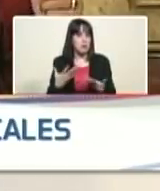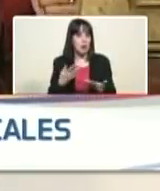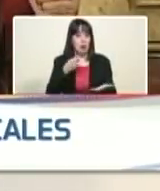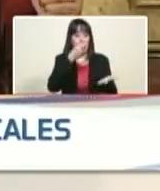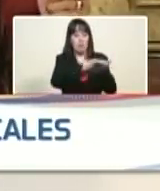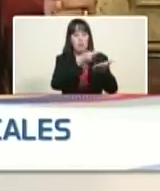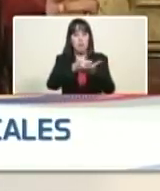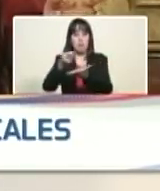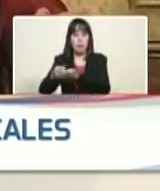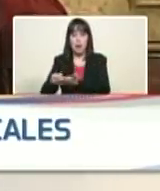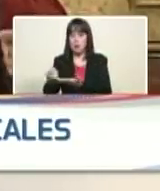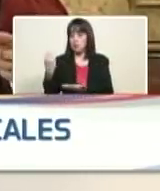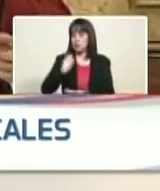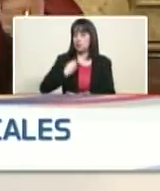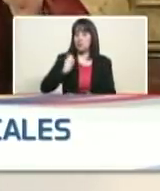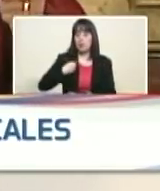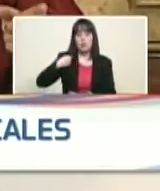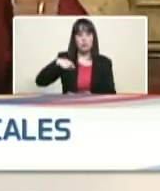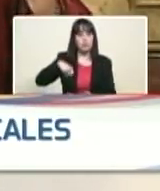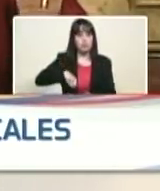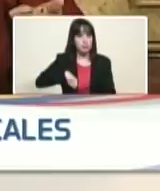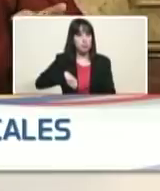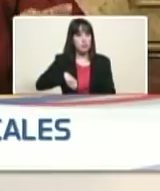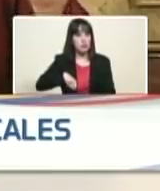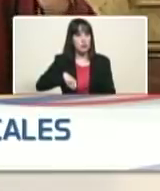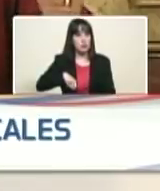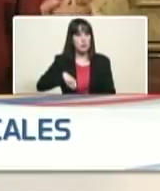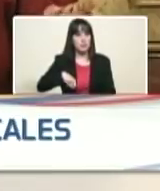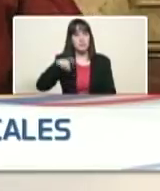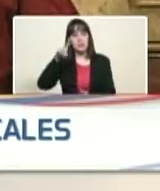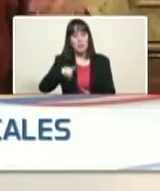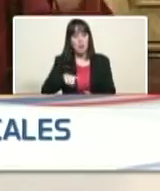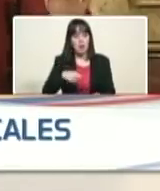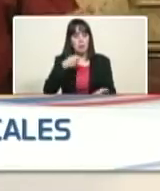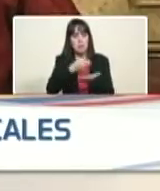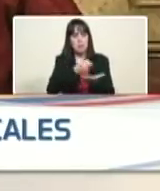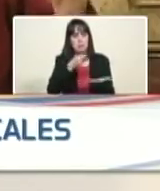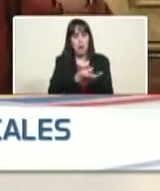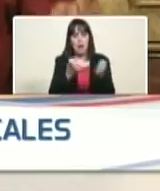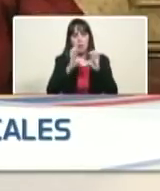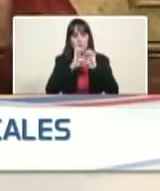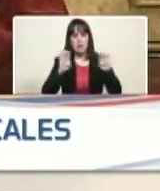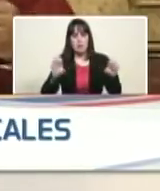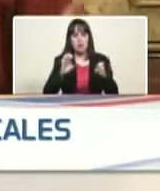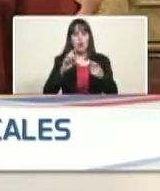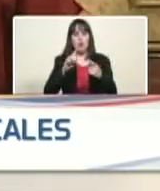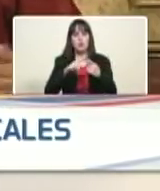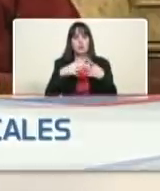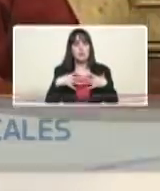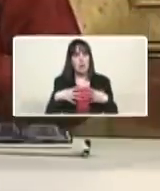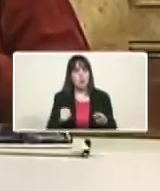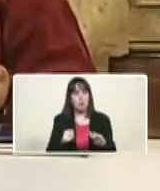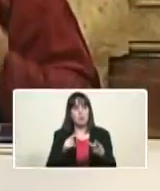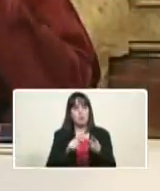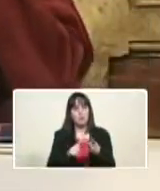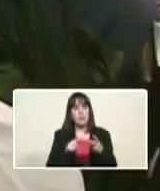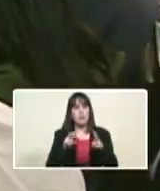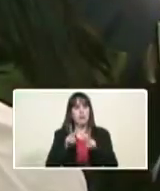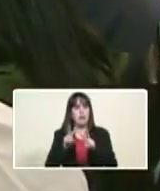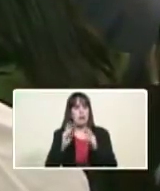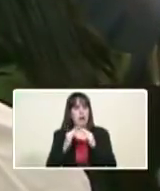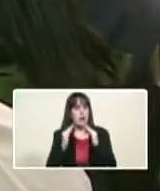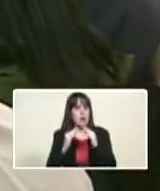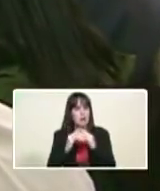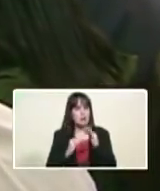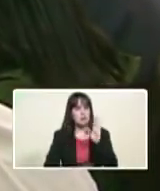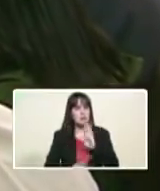financiar los sueldos y salarios, para financiar las inversiones en educación, salud, vivienda, como saben ustedes, en el desarrollo social del